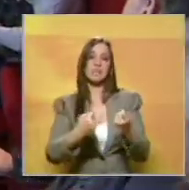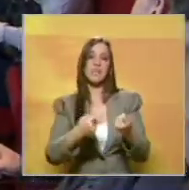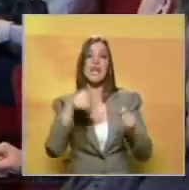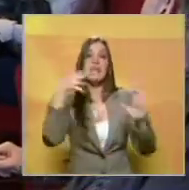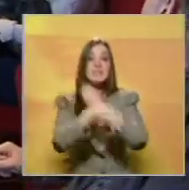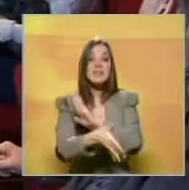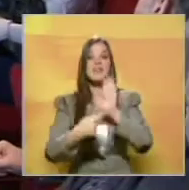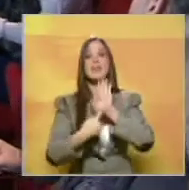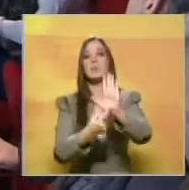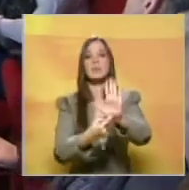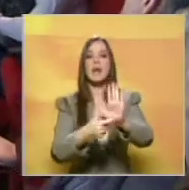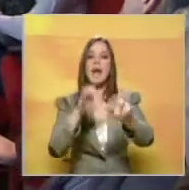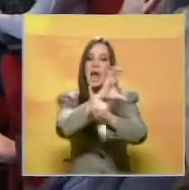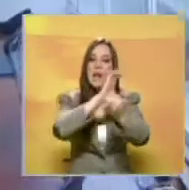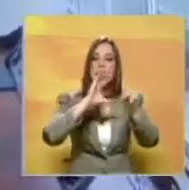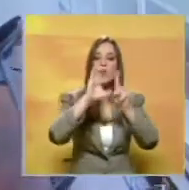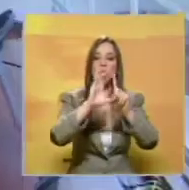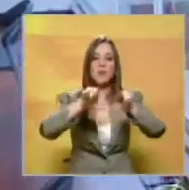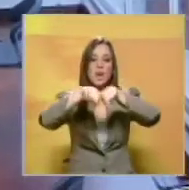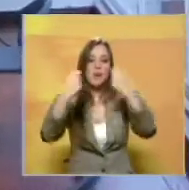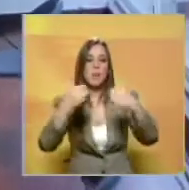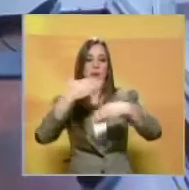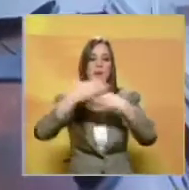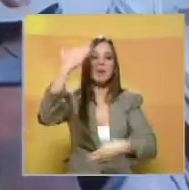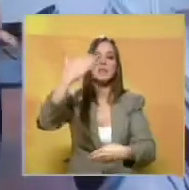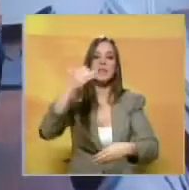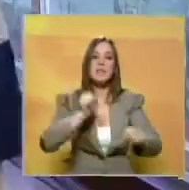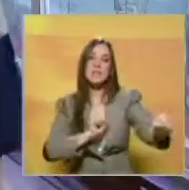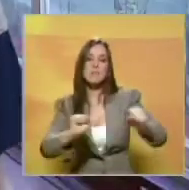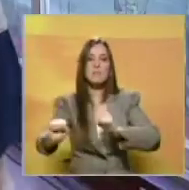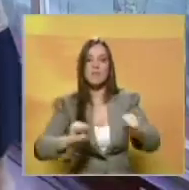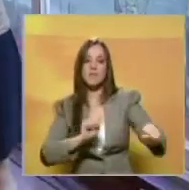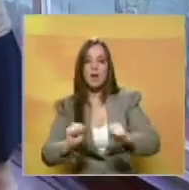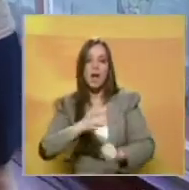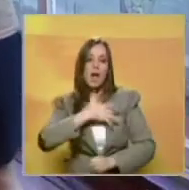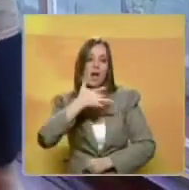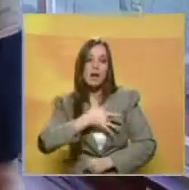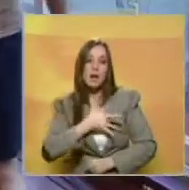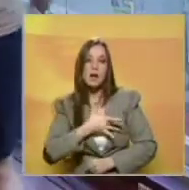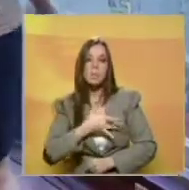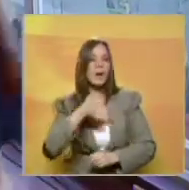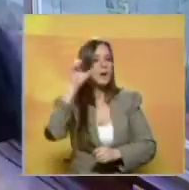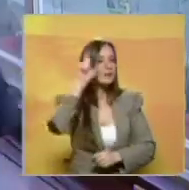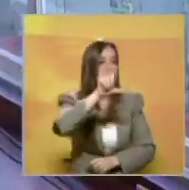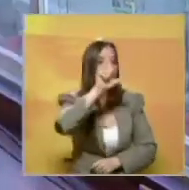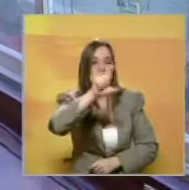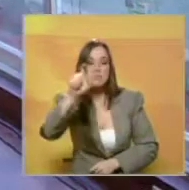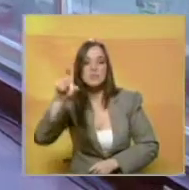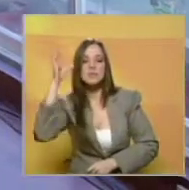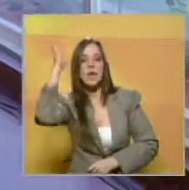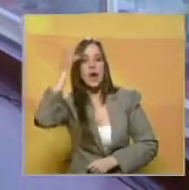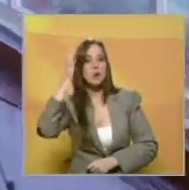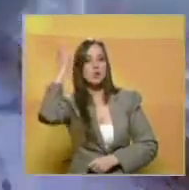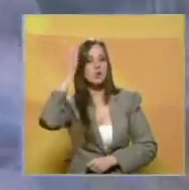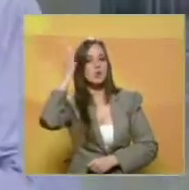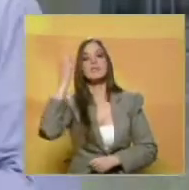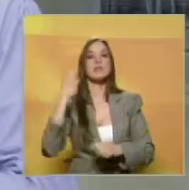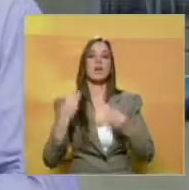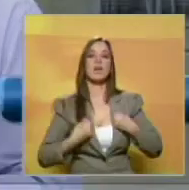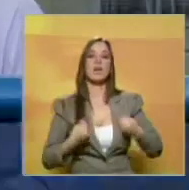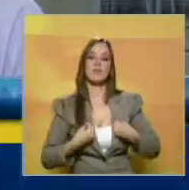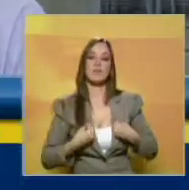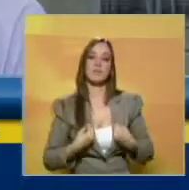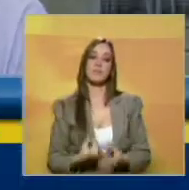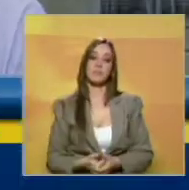la cultura logra romper las barreras y mover las emociones necesarias para lograr sensibilizar sobre nuestras realidades. Resulta ser